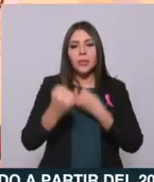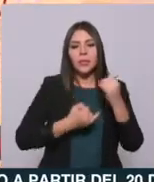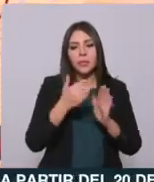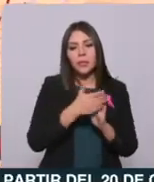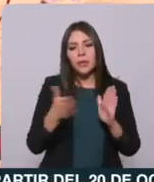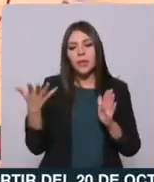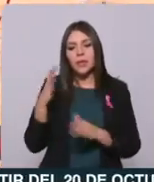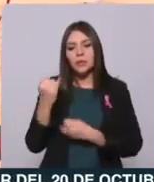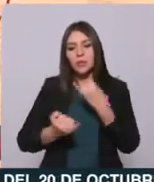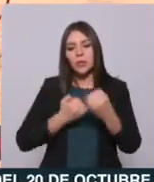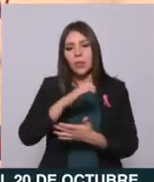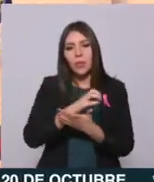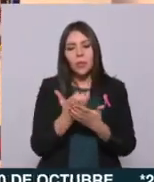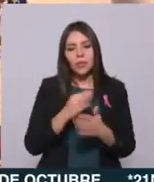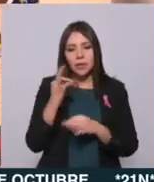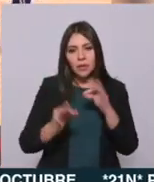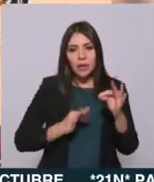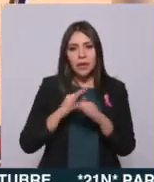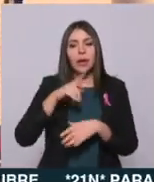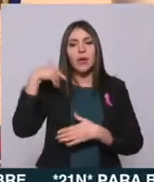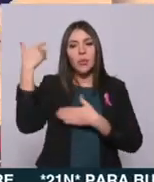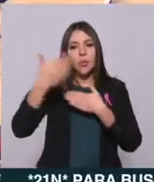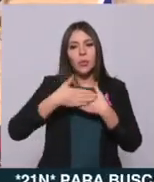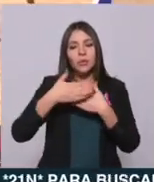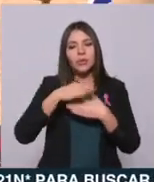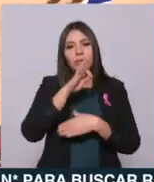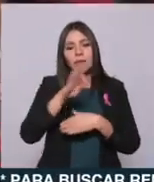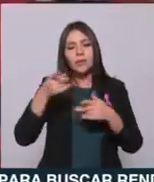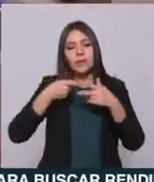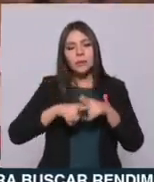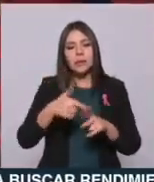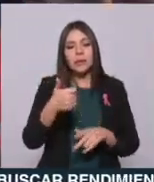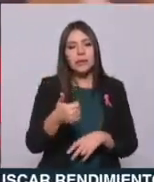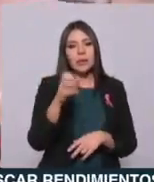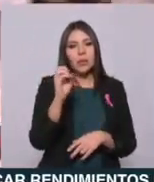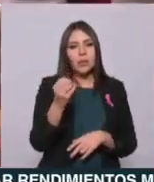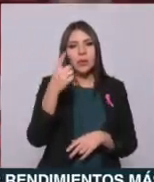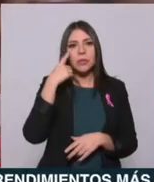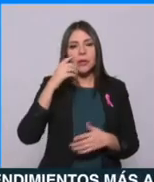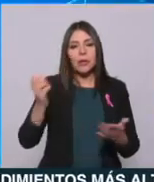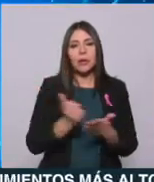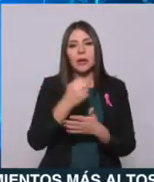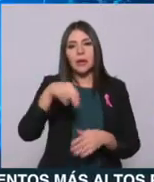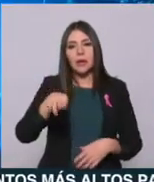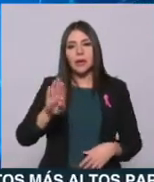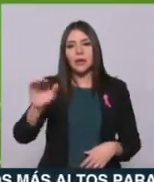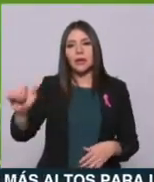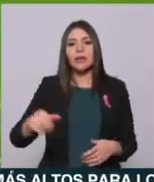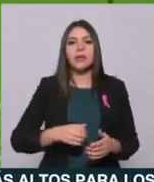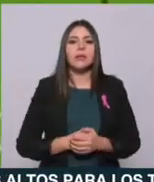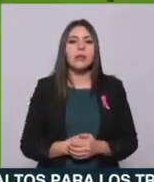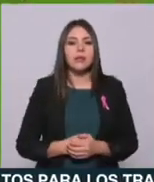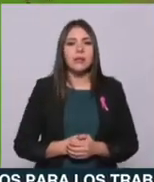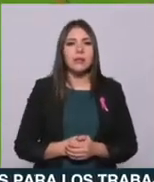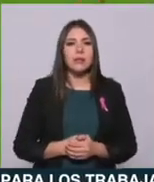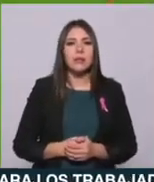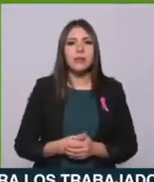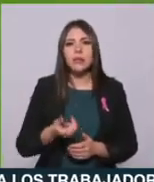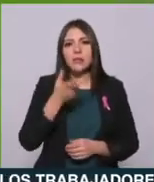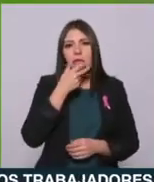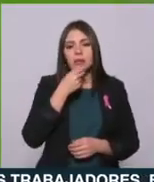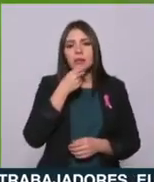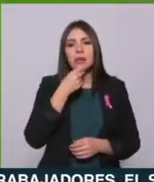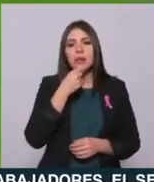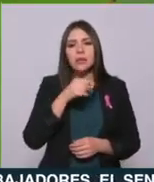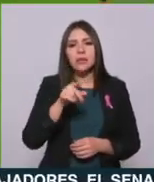en la Summer League y ahora formará parte de la temporada que inicia el 6 de octubre para el subcampeón de la NBA. El defensor de